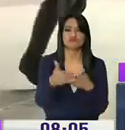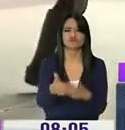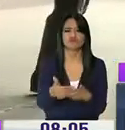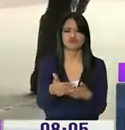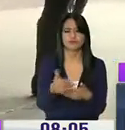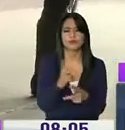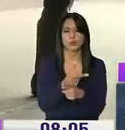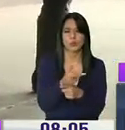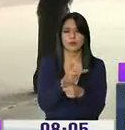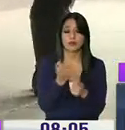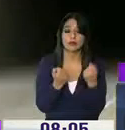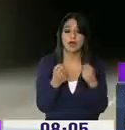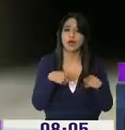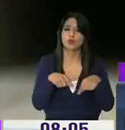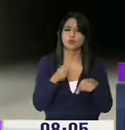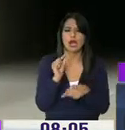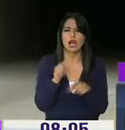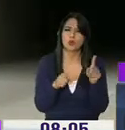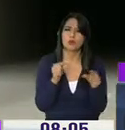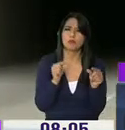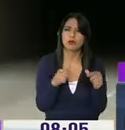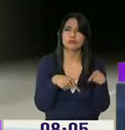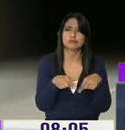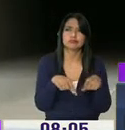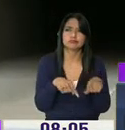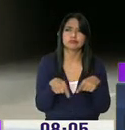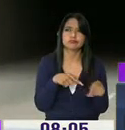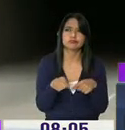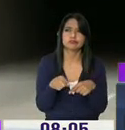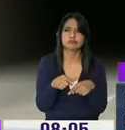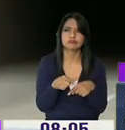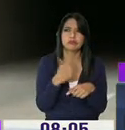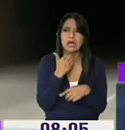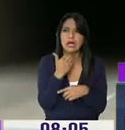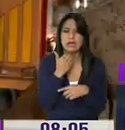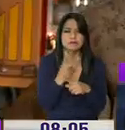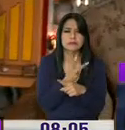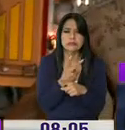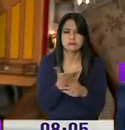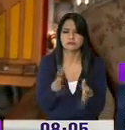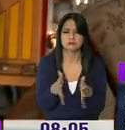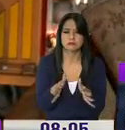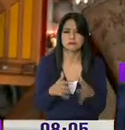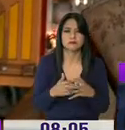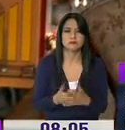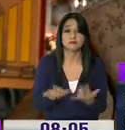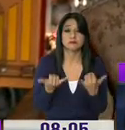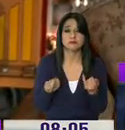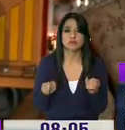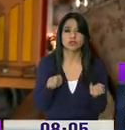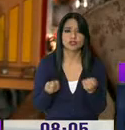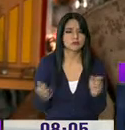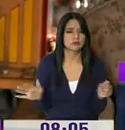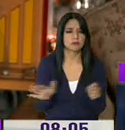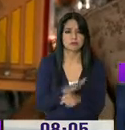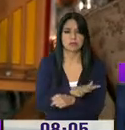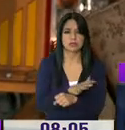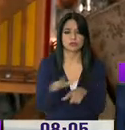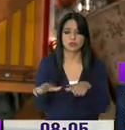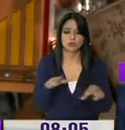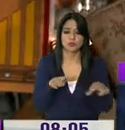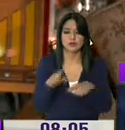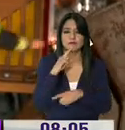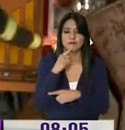los pocos vehículos que transitan por el lugar no sufran afectaciones. Está totalmente controlado, está enfriado el lugar,